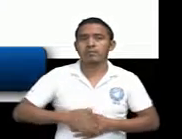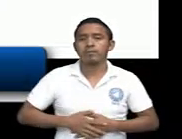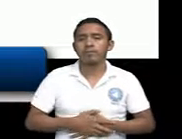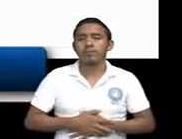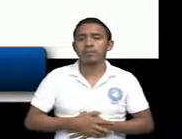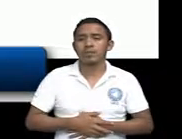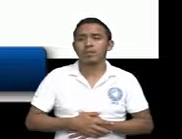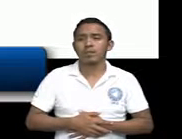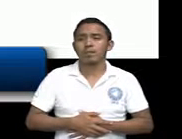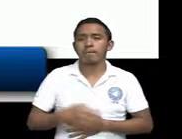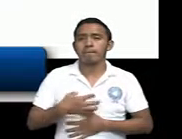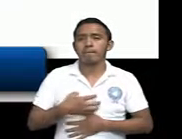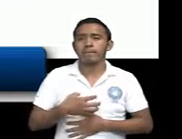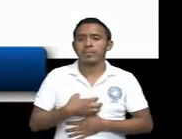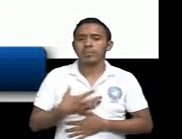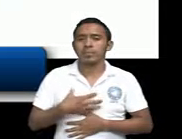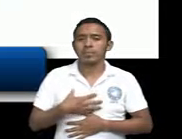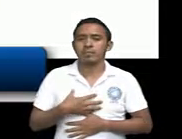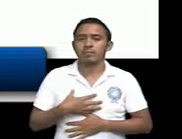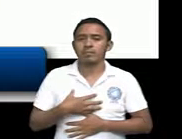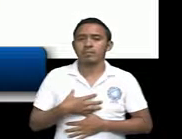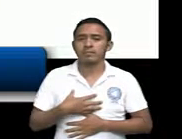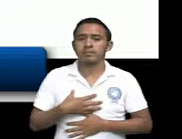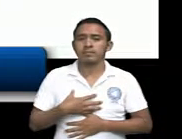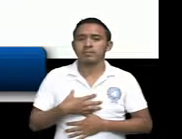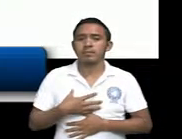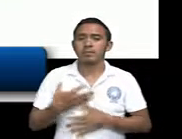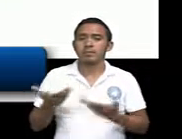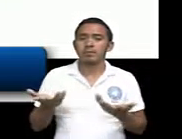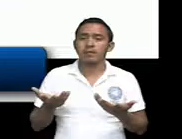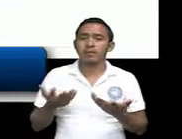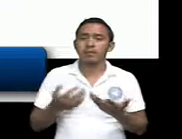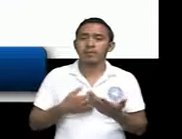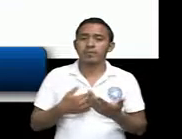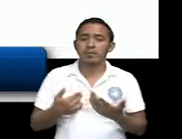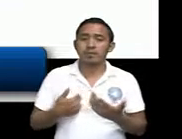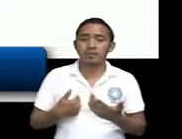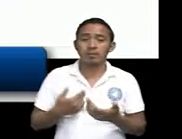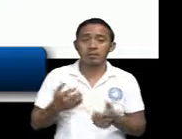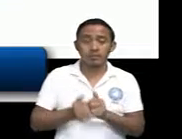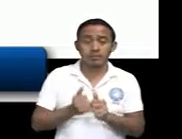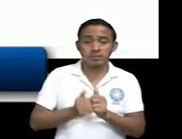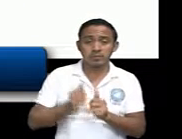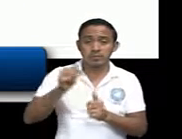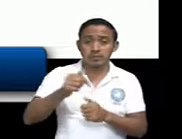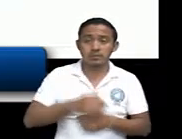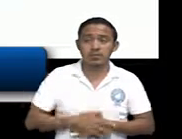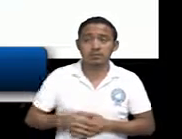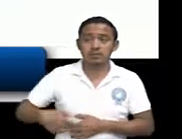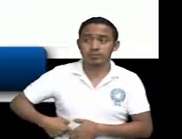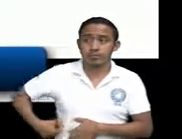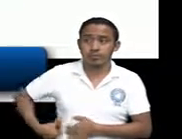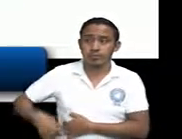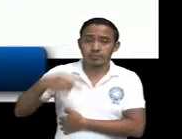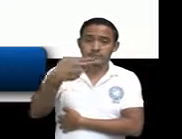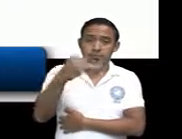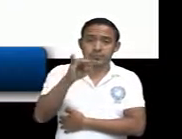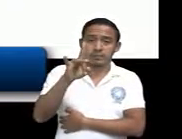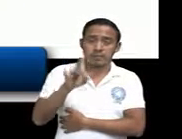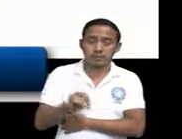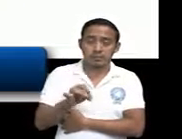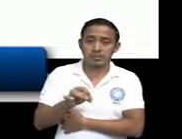un hígado graso puede originar a que aparezcan varices esofágicas. El hígado graso como